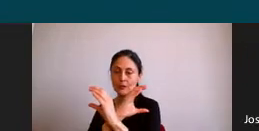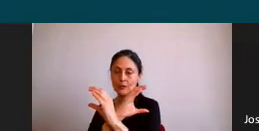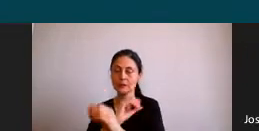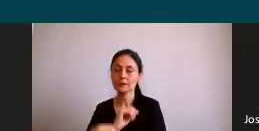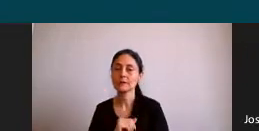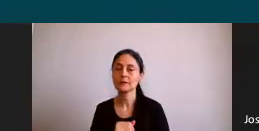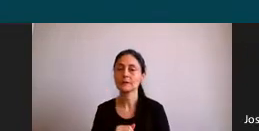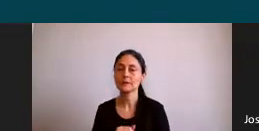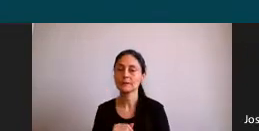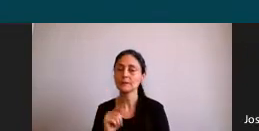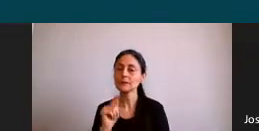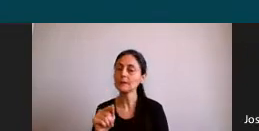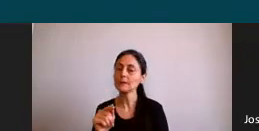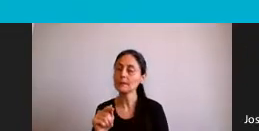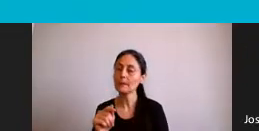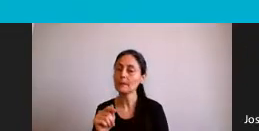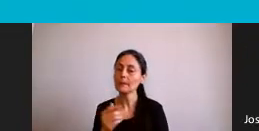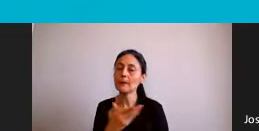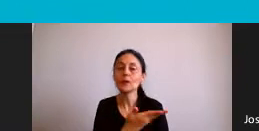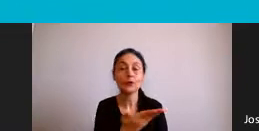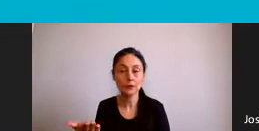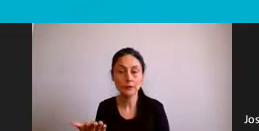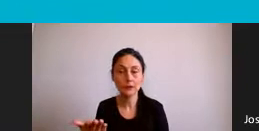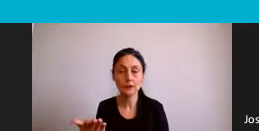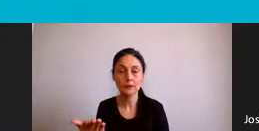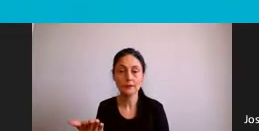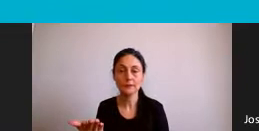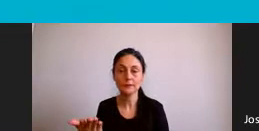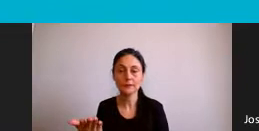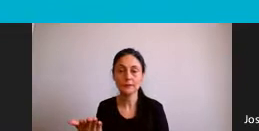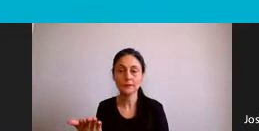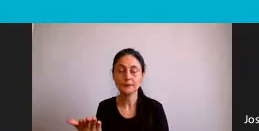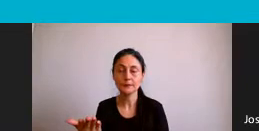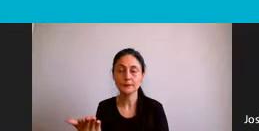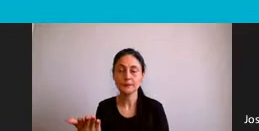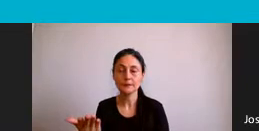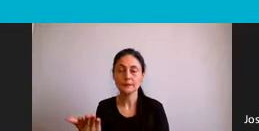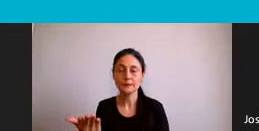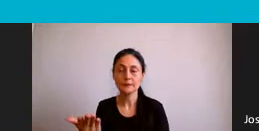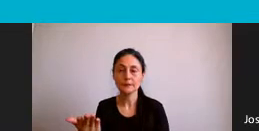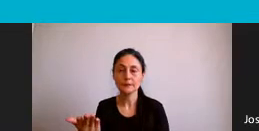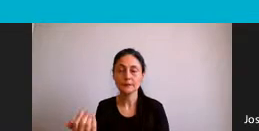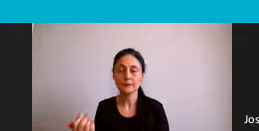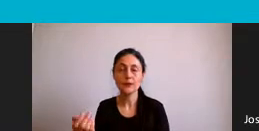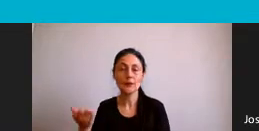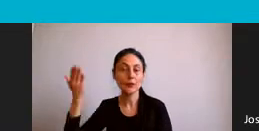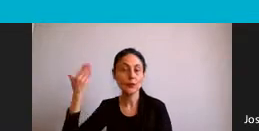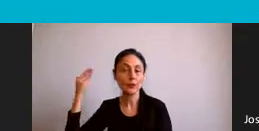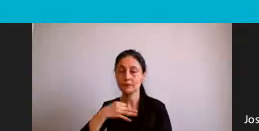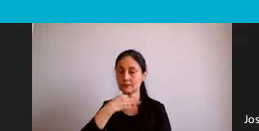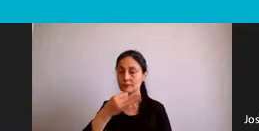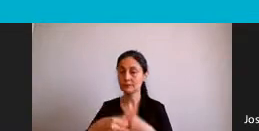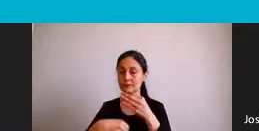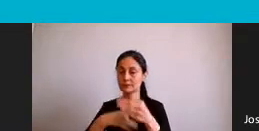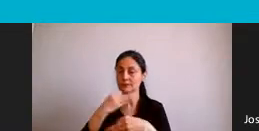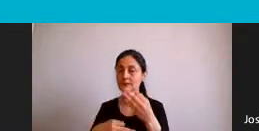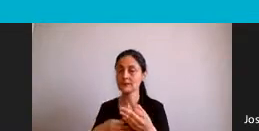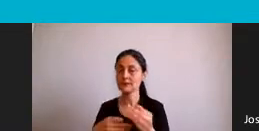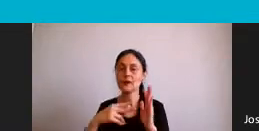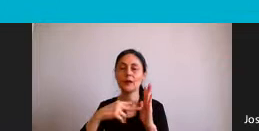Todo eso también considerando que, tanto como lo decía anteriormente, las secuelas que se